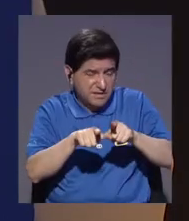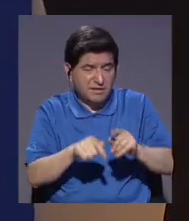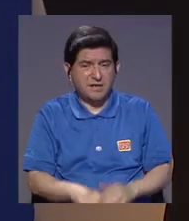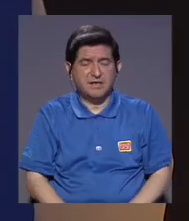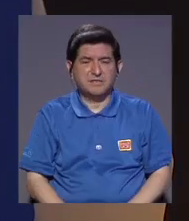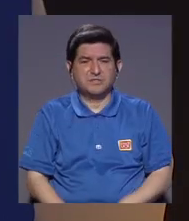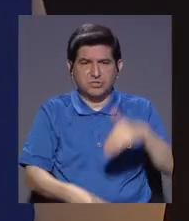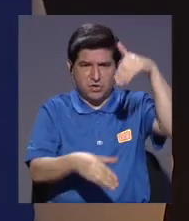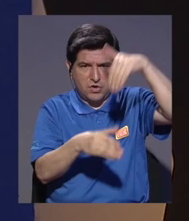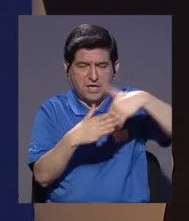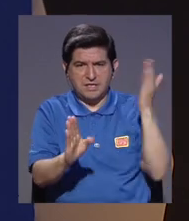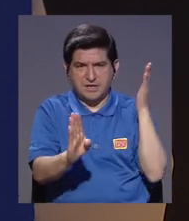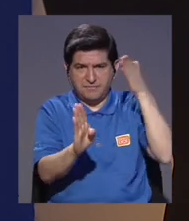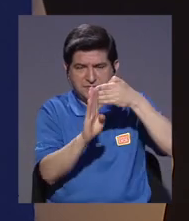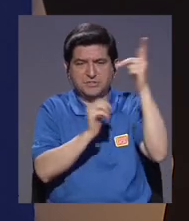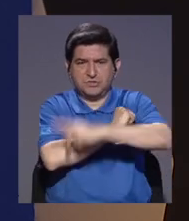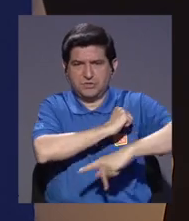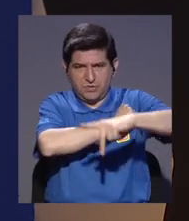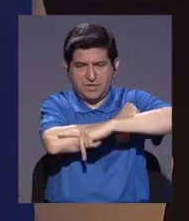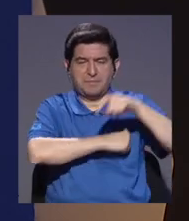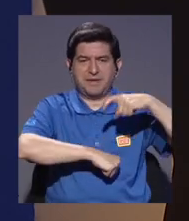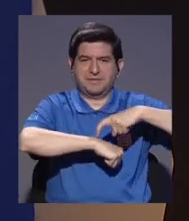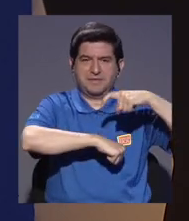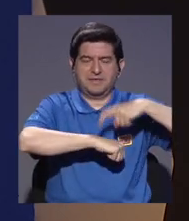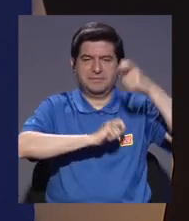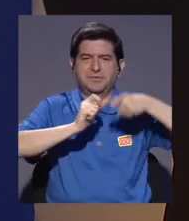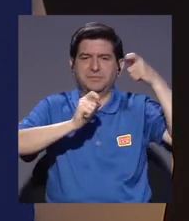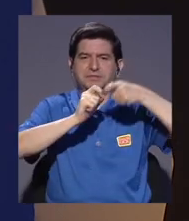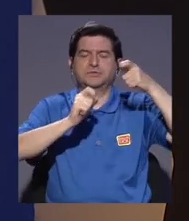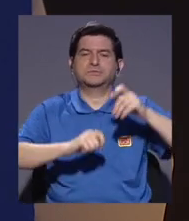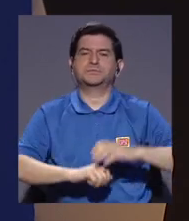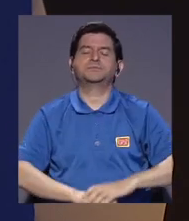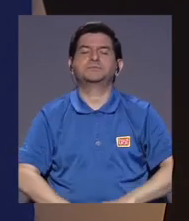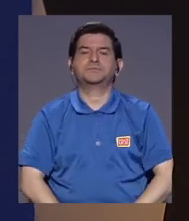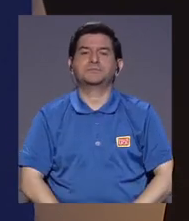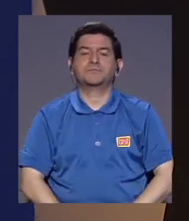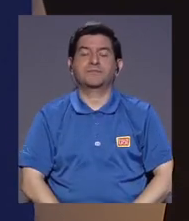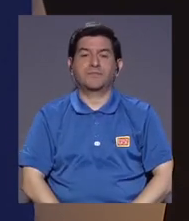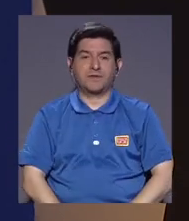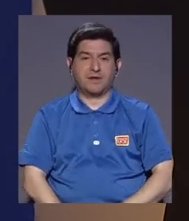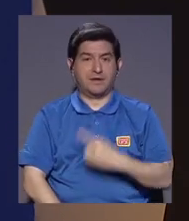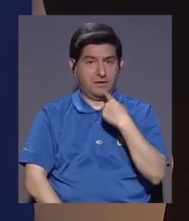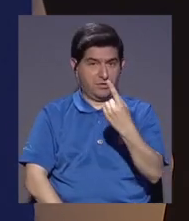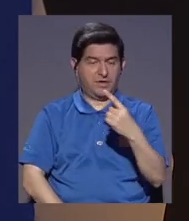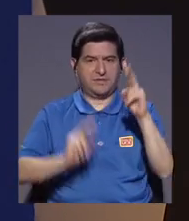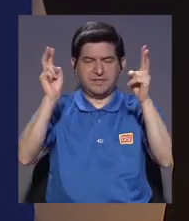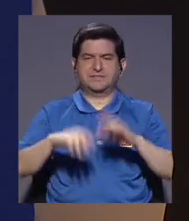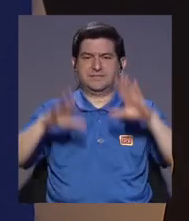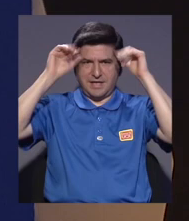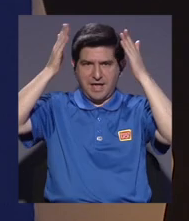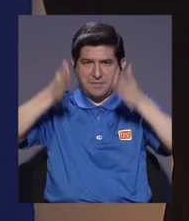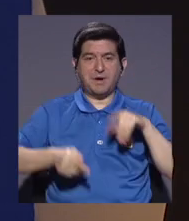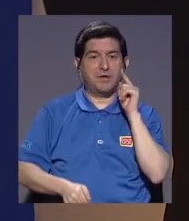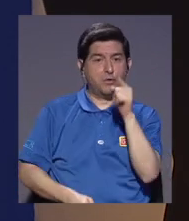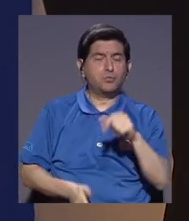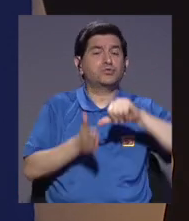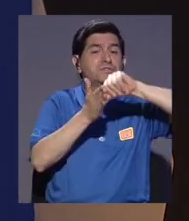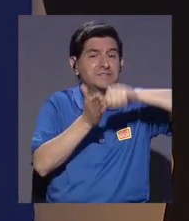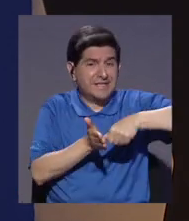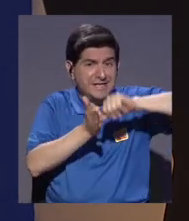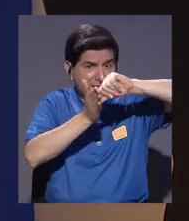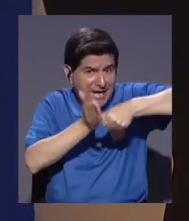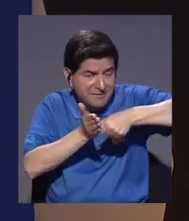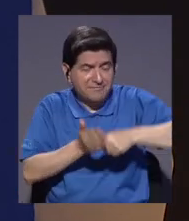hacer una intervención directa sobre el país en ese momento las palabras son estas embajador si usted